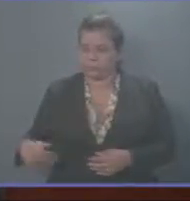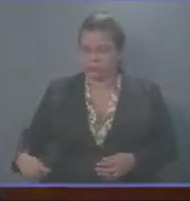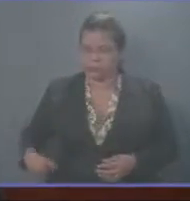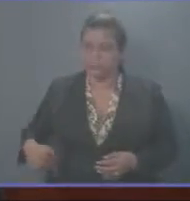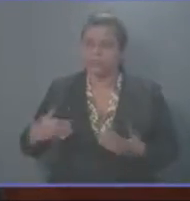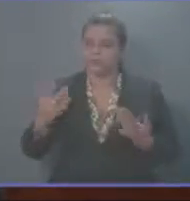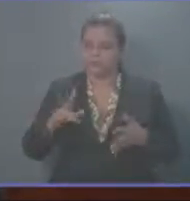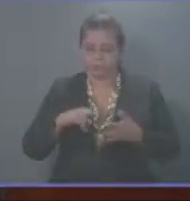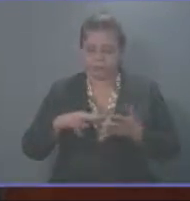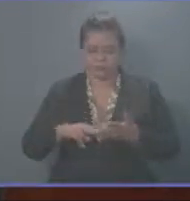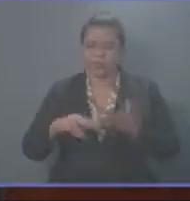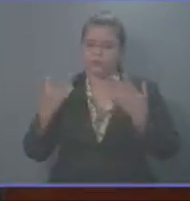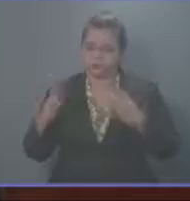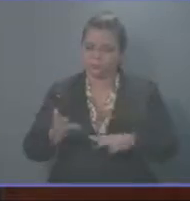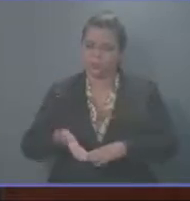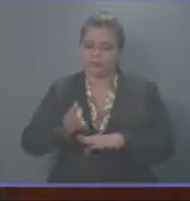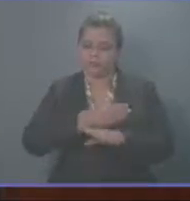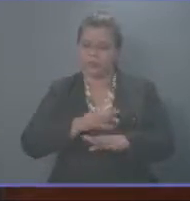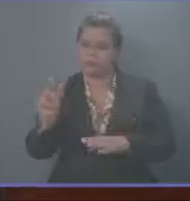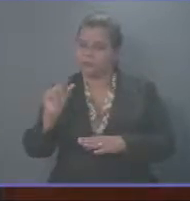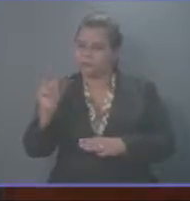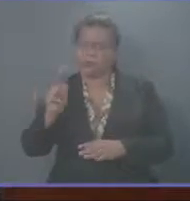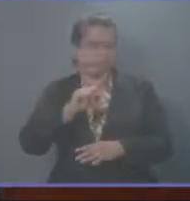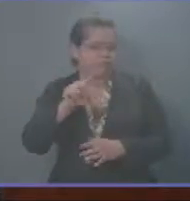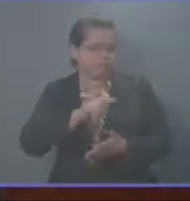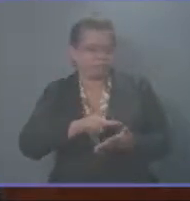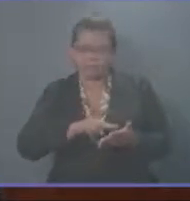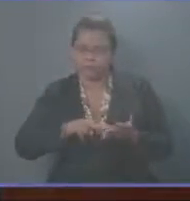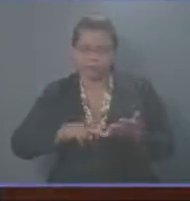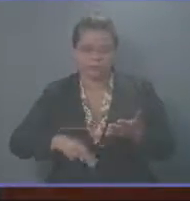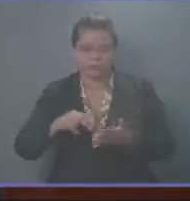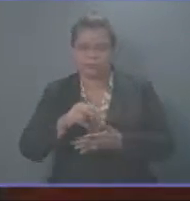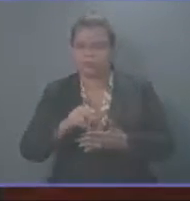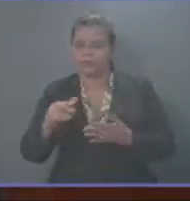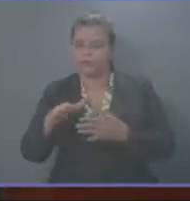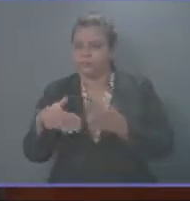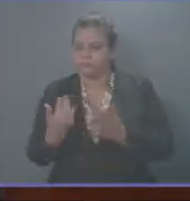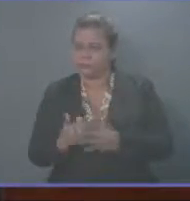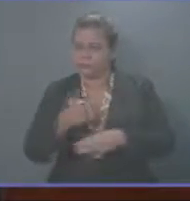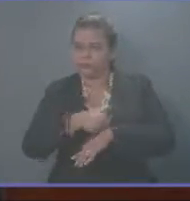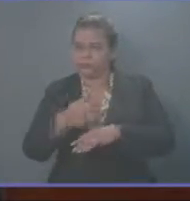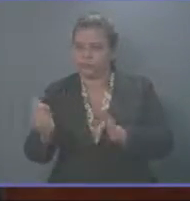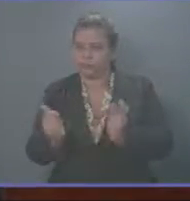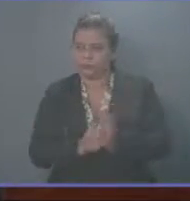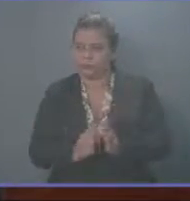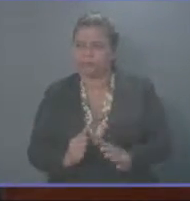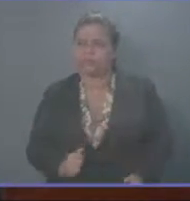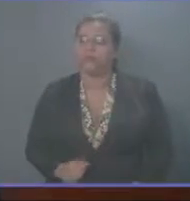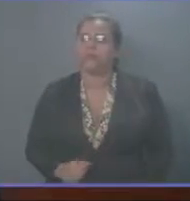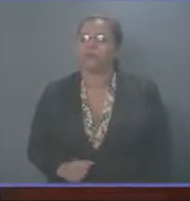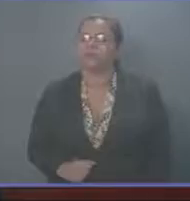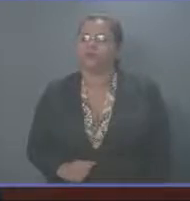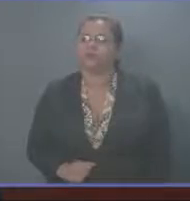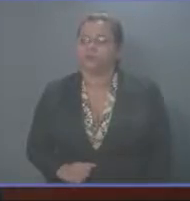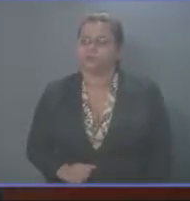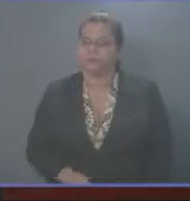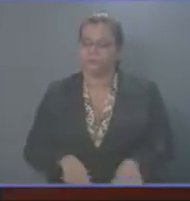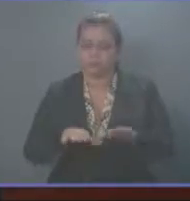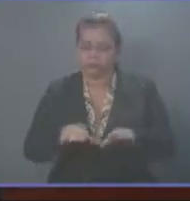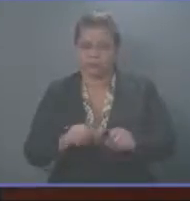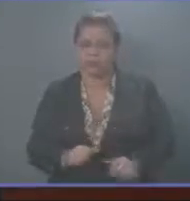el decreto ya fue autorizado, la no lectura por parte de este honorable pleno legislativo. Gracias.